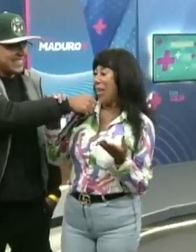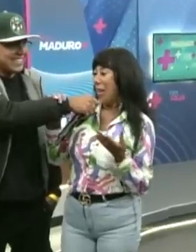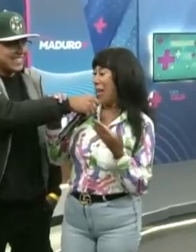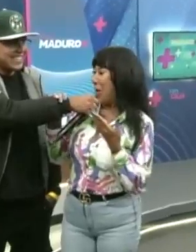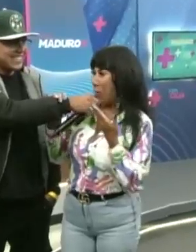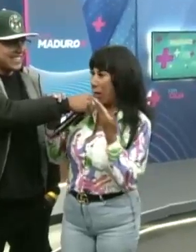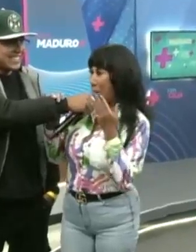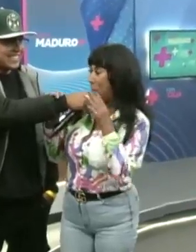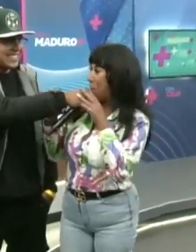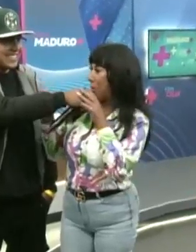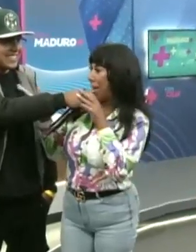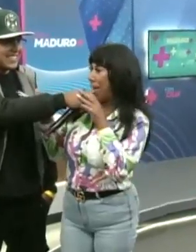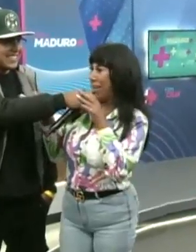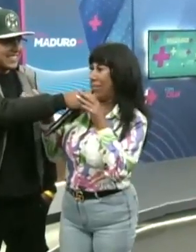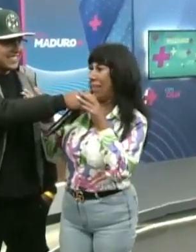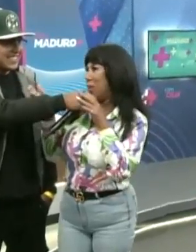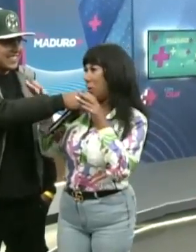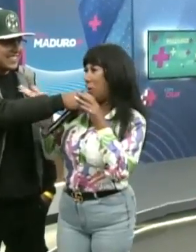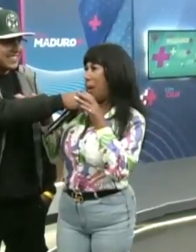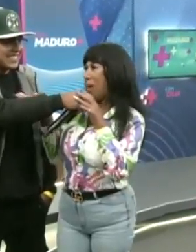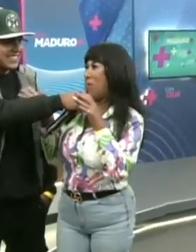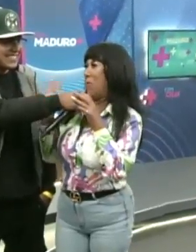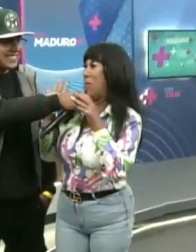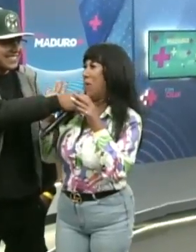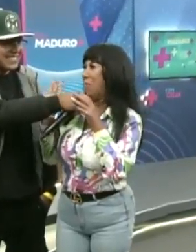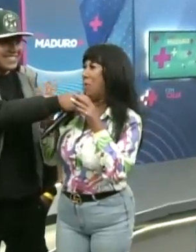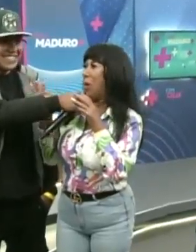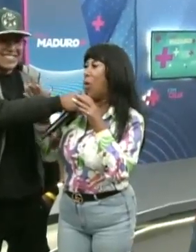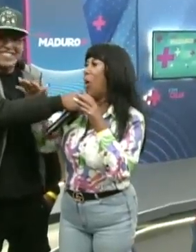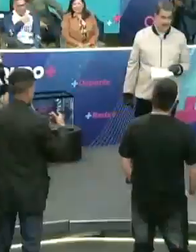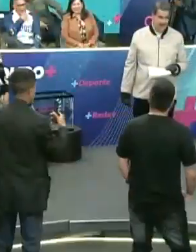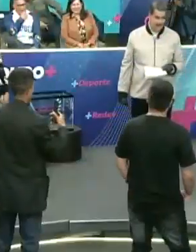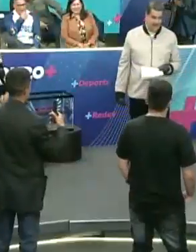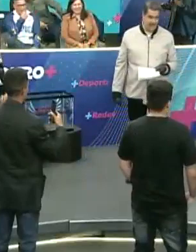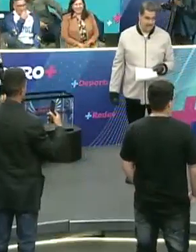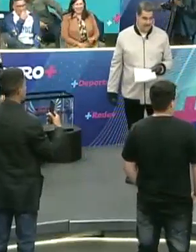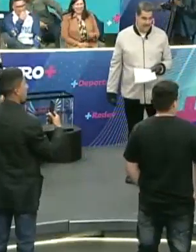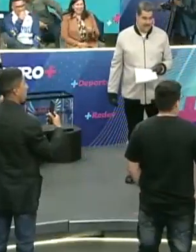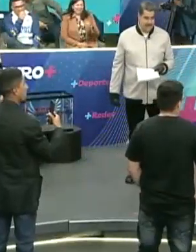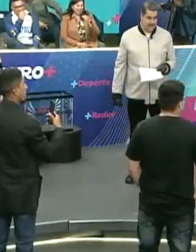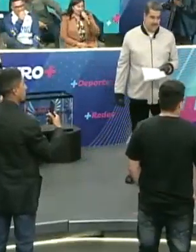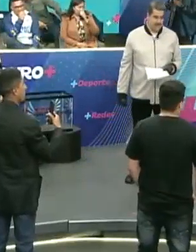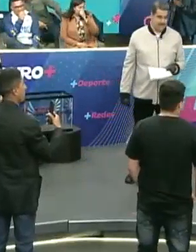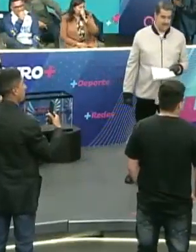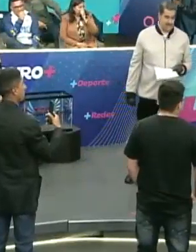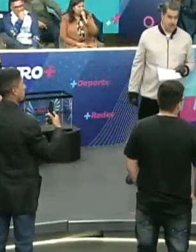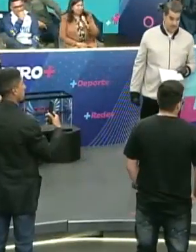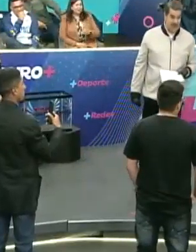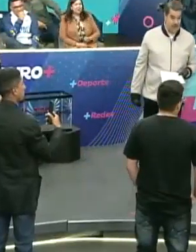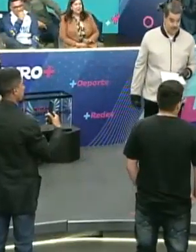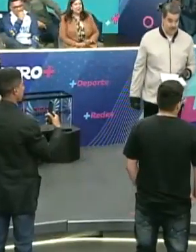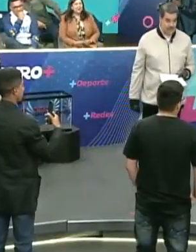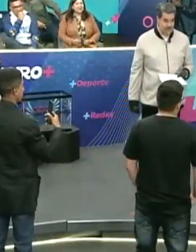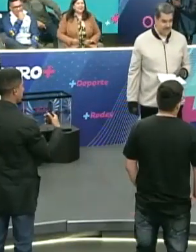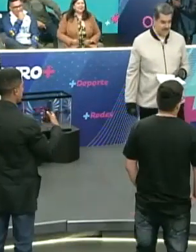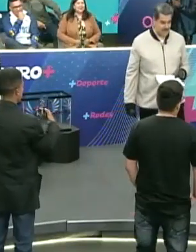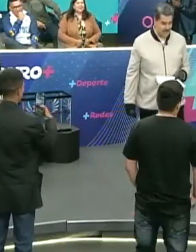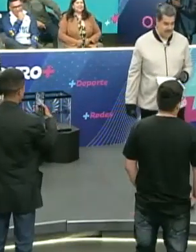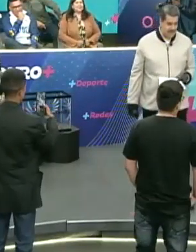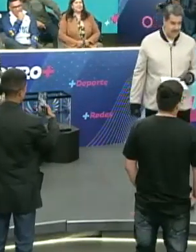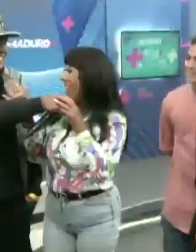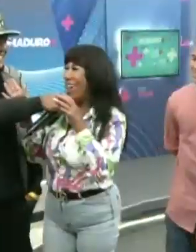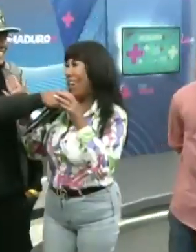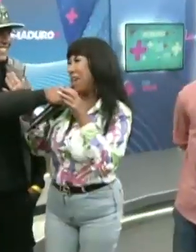Bueno, lo que él me ponga a hacer, yo lo hago. ¿Verdad? Pero de mí no va a aprender, sino otras cosas. Otras cosas, porque, sí.